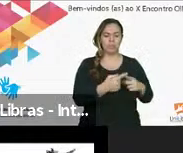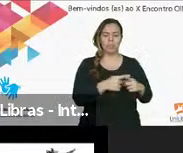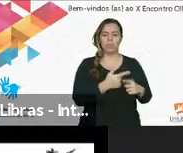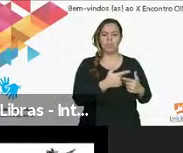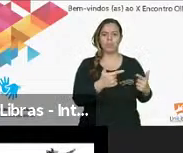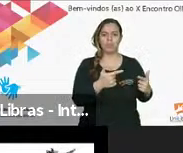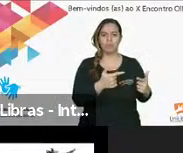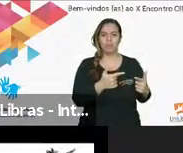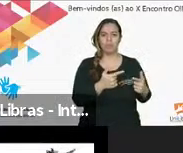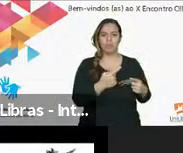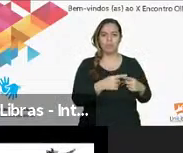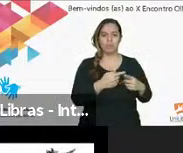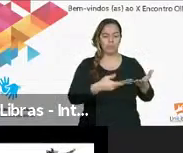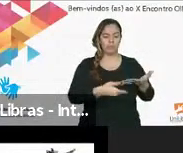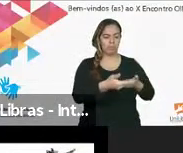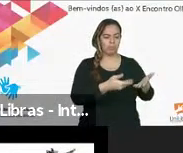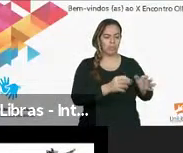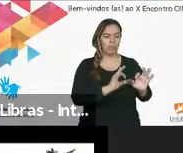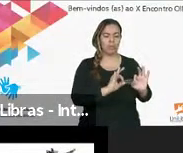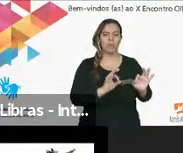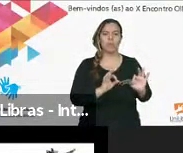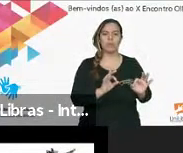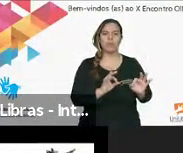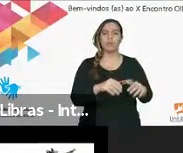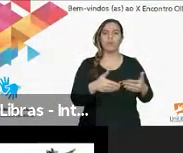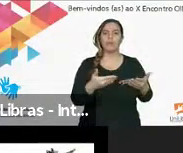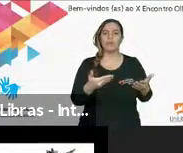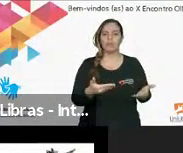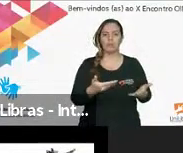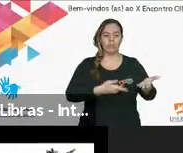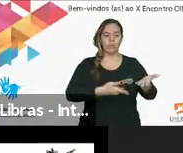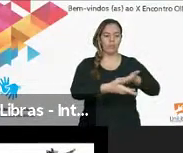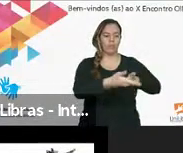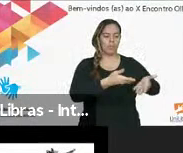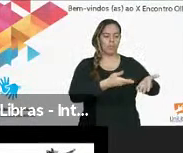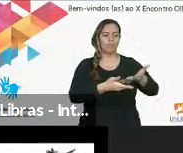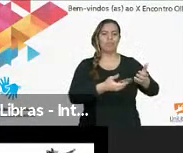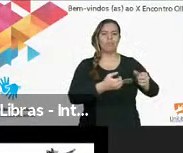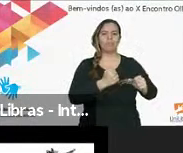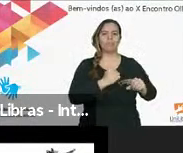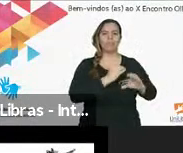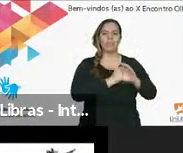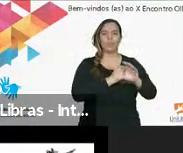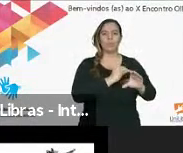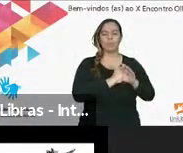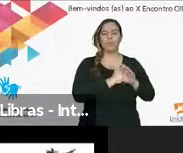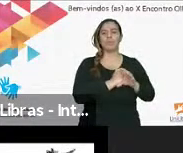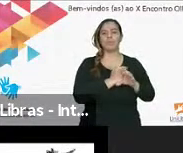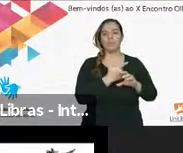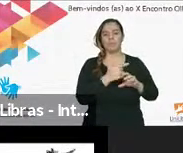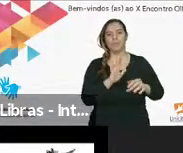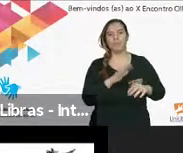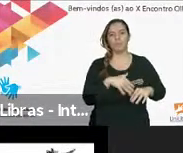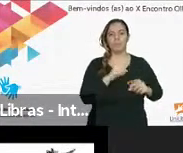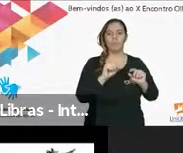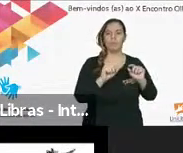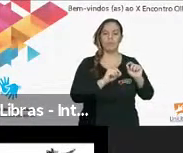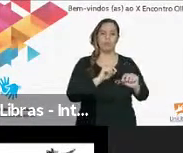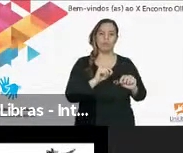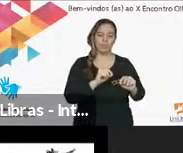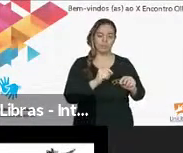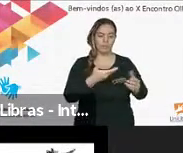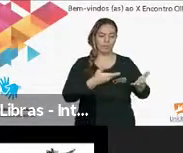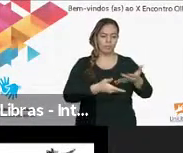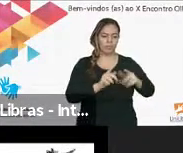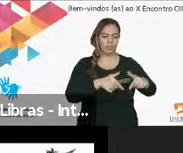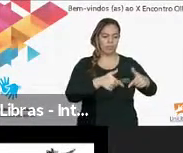no interactúa con ellos. Y por tanto no hay un cambio de su postura, no hay una conducta que se asocie con